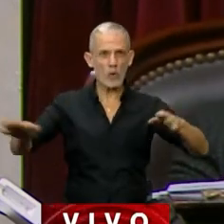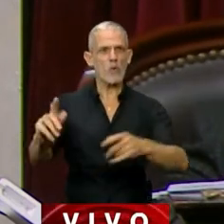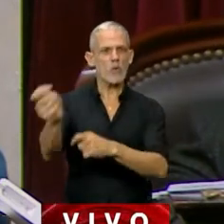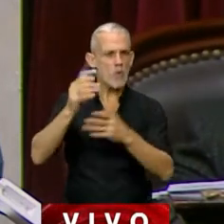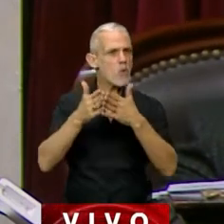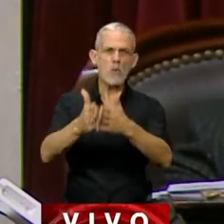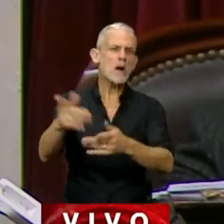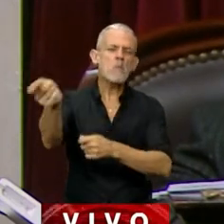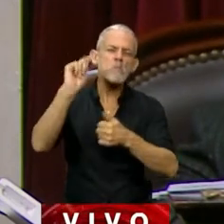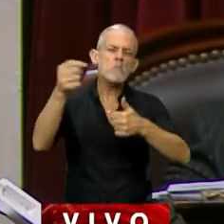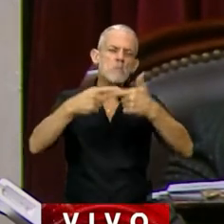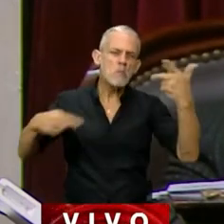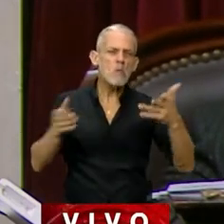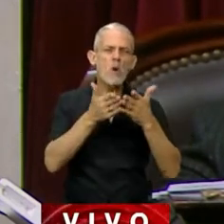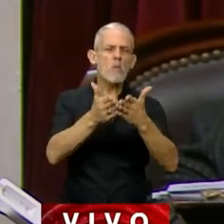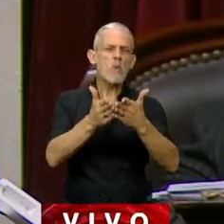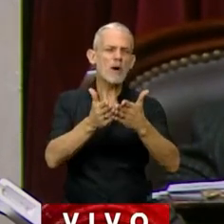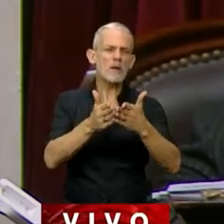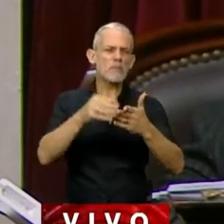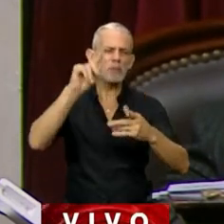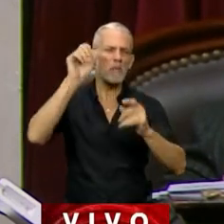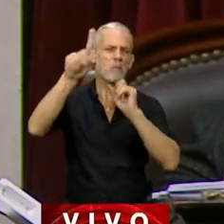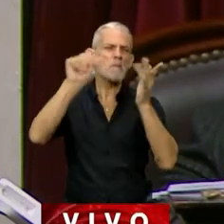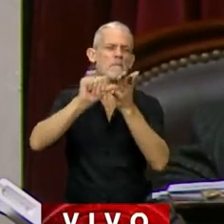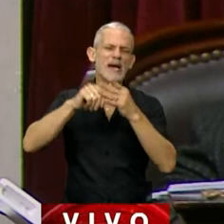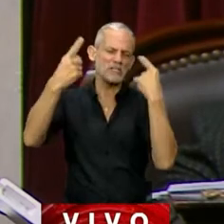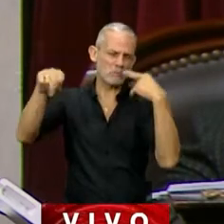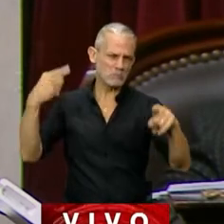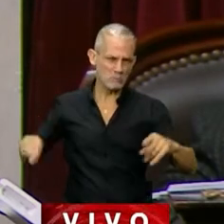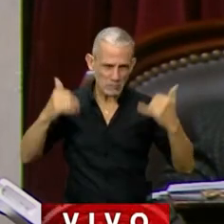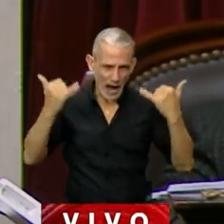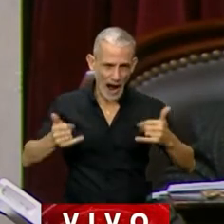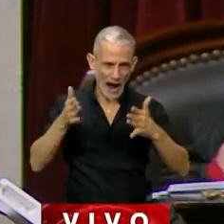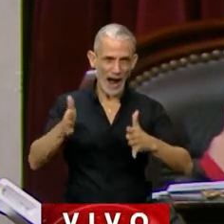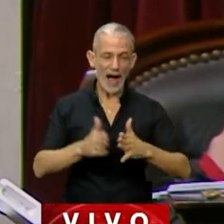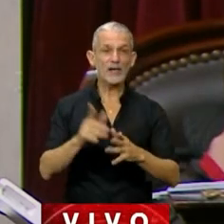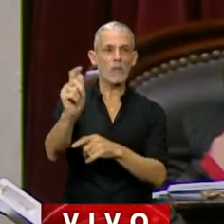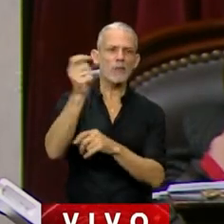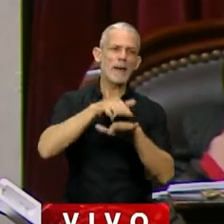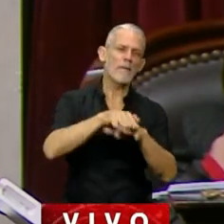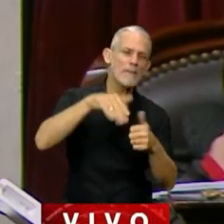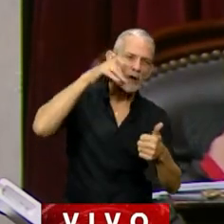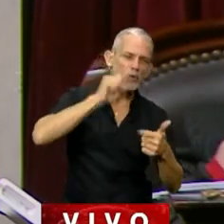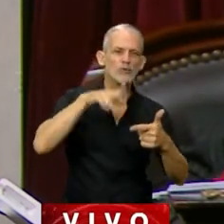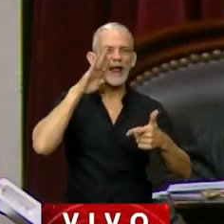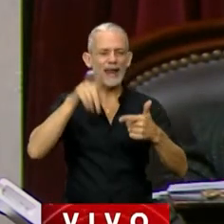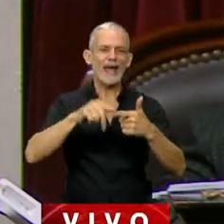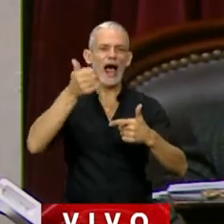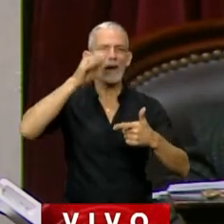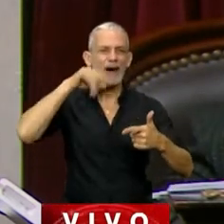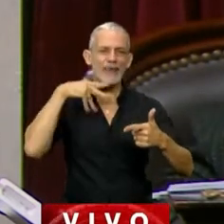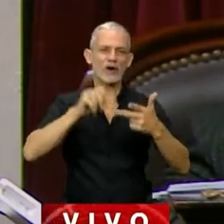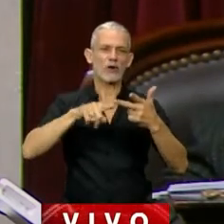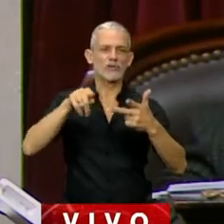actividad pesquera de todo tipo, de buques de distintas nacionalidades, están los que pescan merluza, merluza negra,